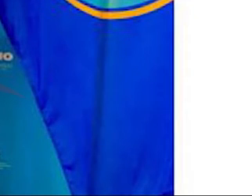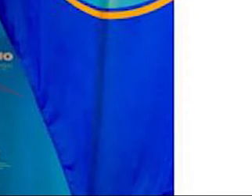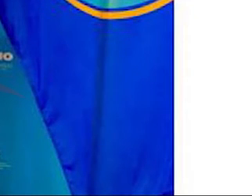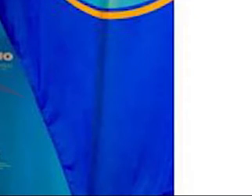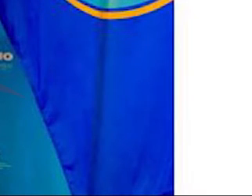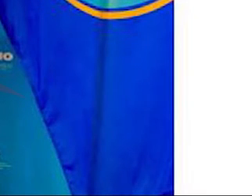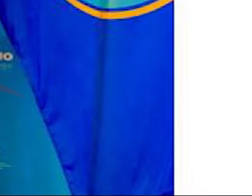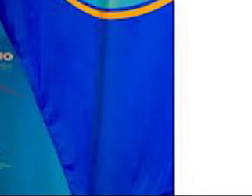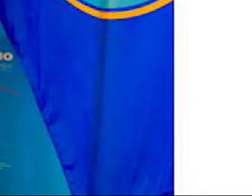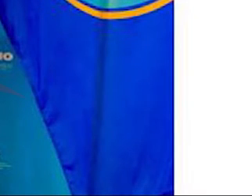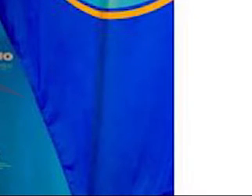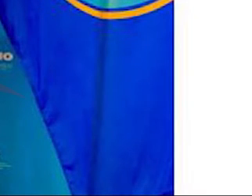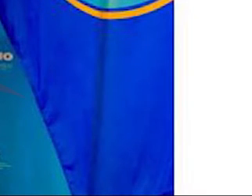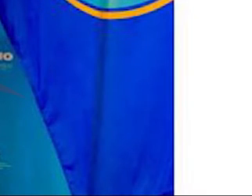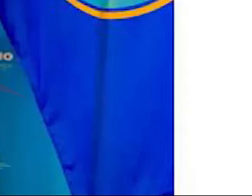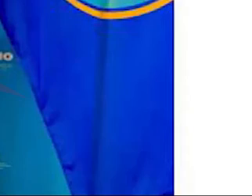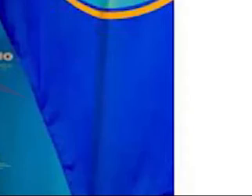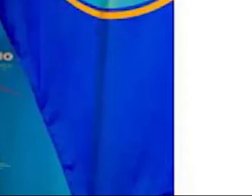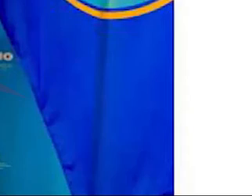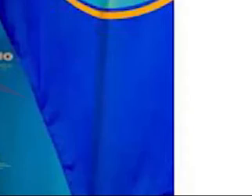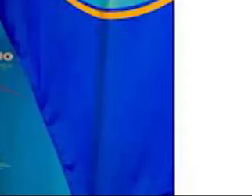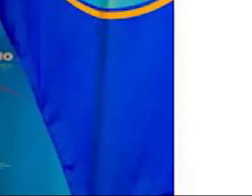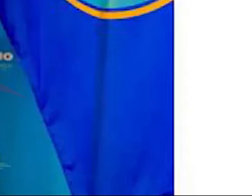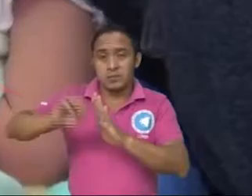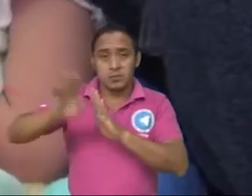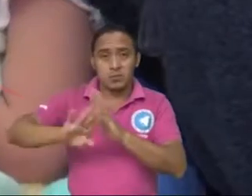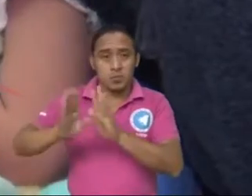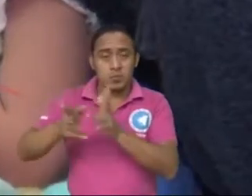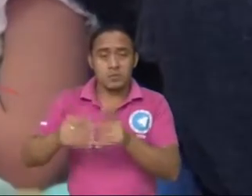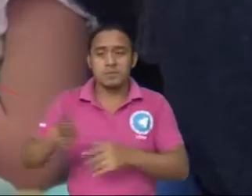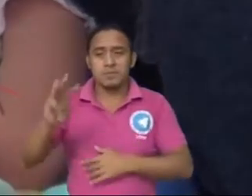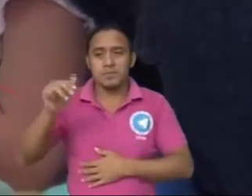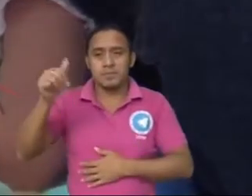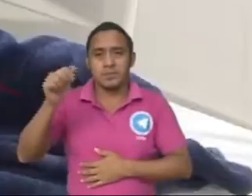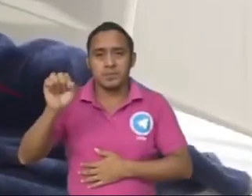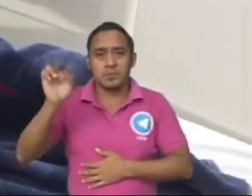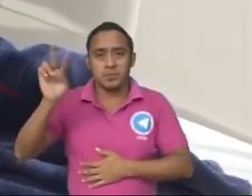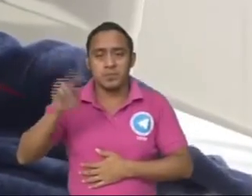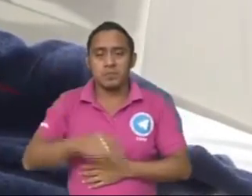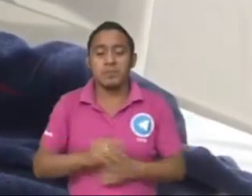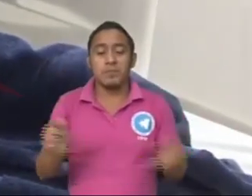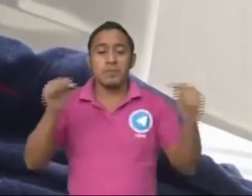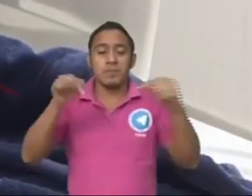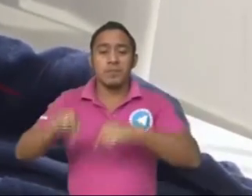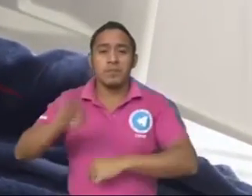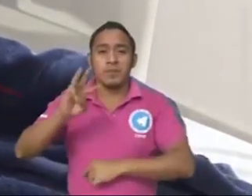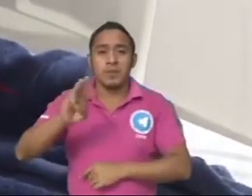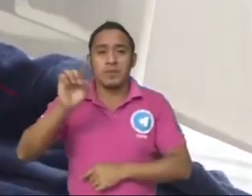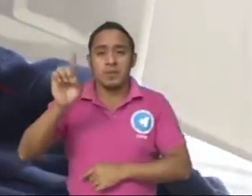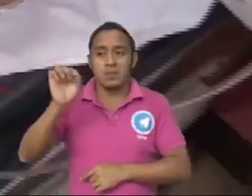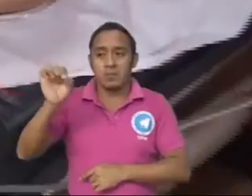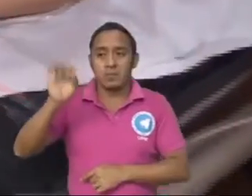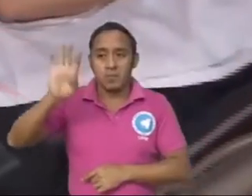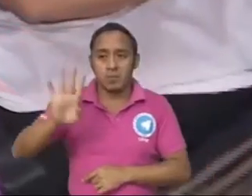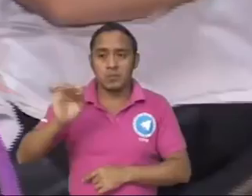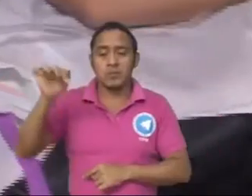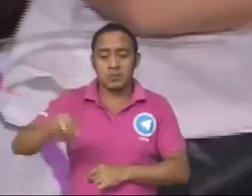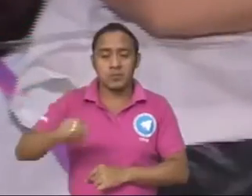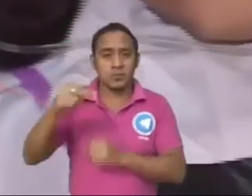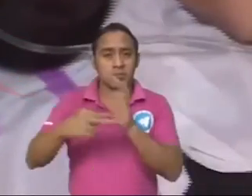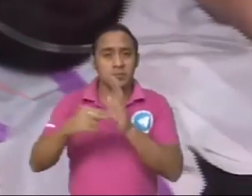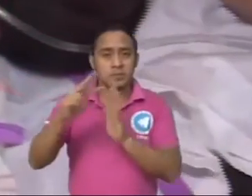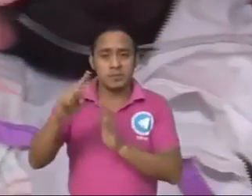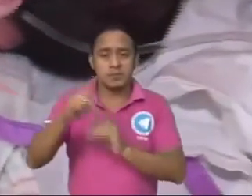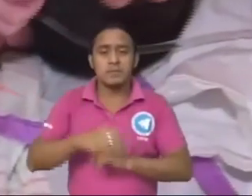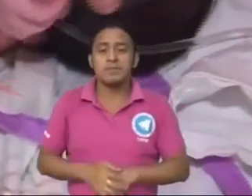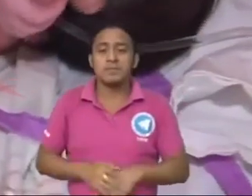Organización Panamericana de la Salud, se destacó al país por los logros y avances en el fortalecimiento de la salud. Valdés dijo